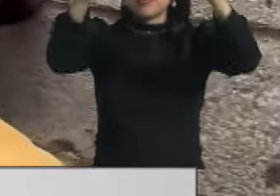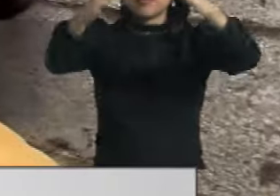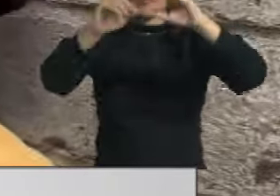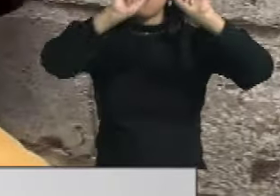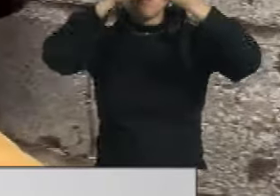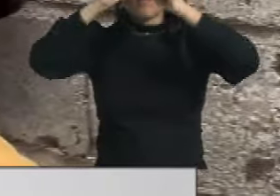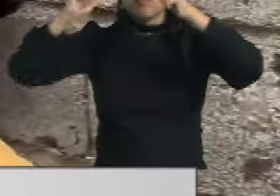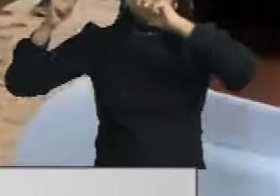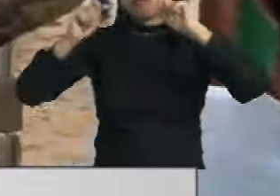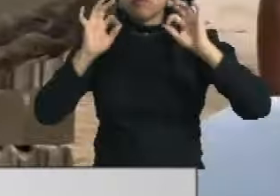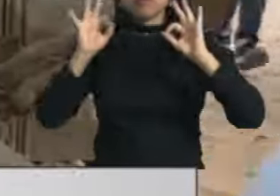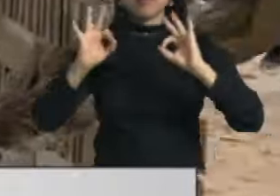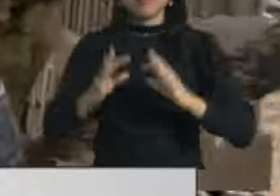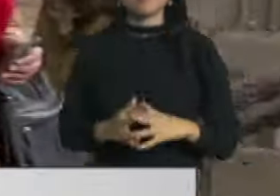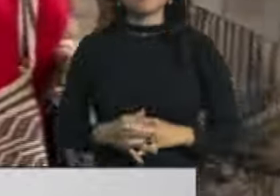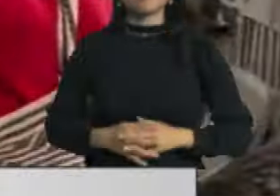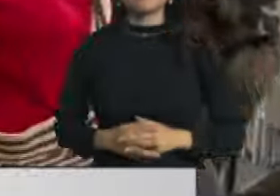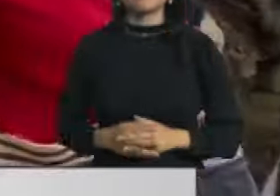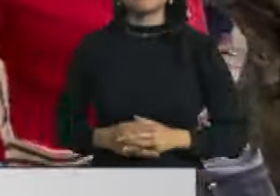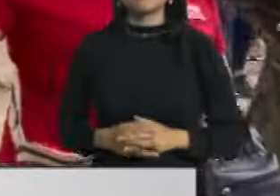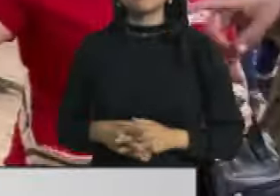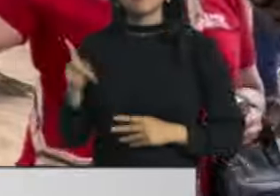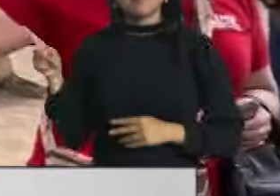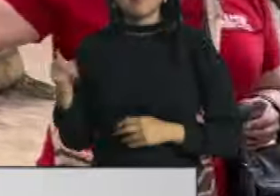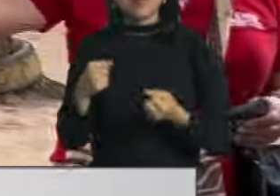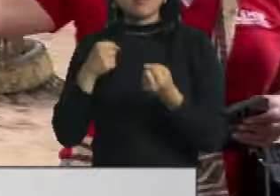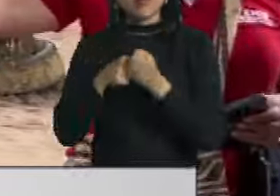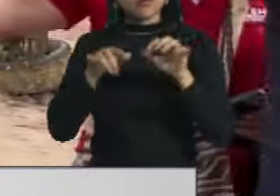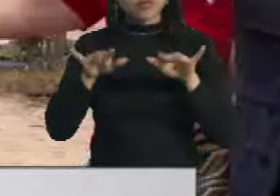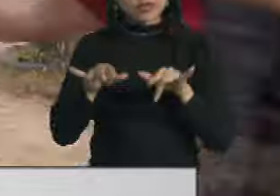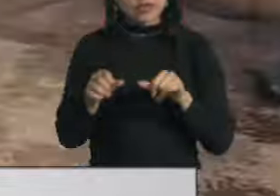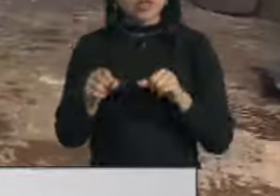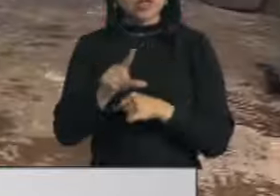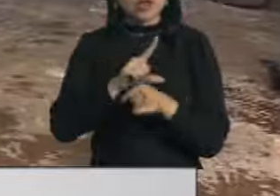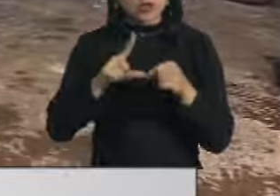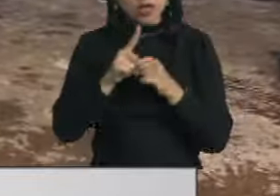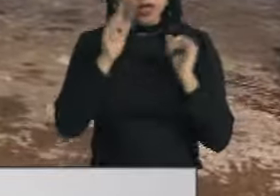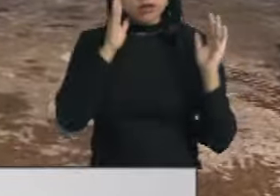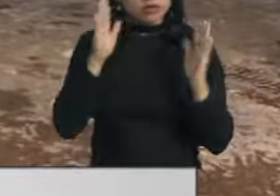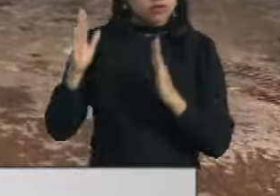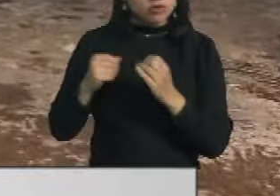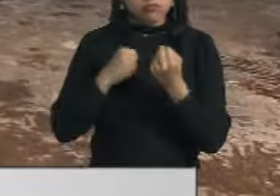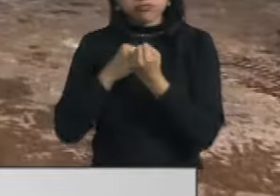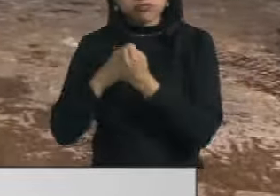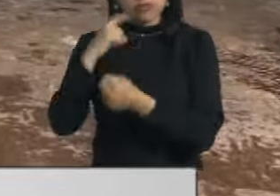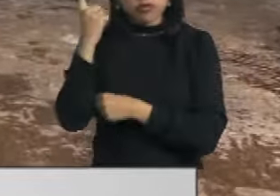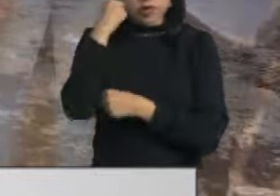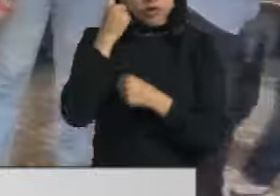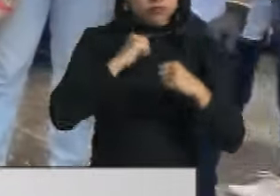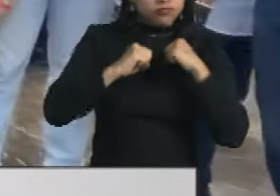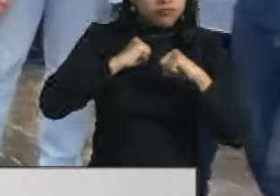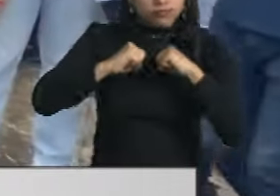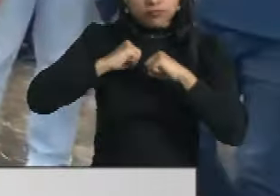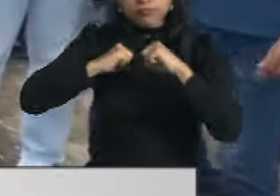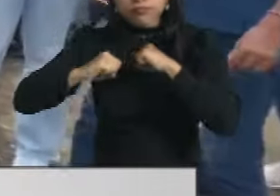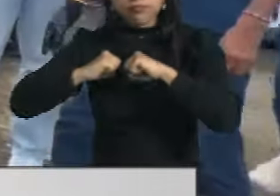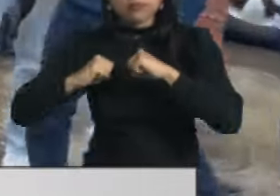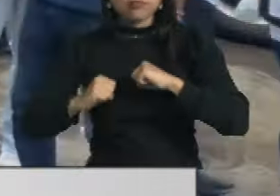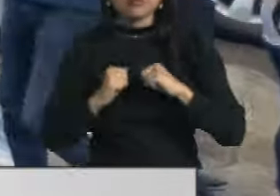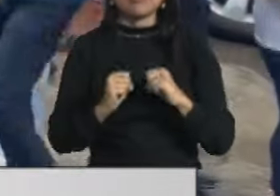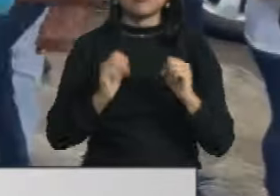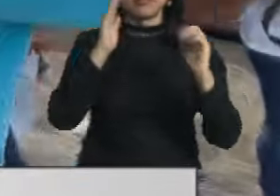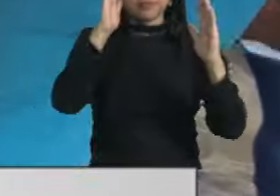Atlántico trabaja con la Defensa Civil, las oficinas locales de prevención y atención de desastres de los municipios en la atención